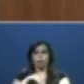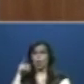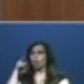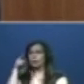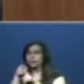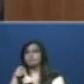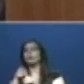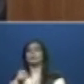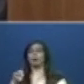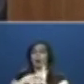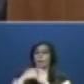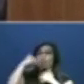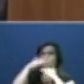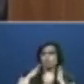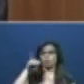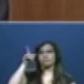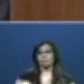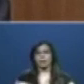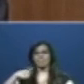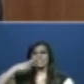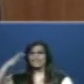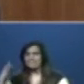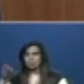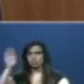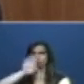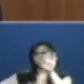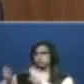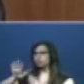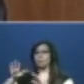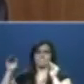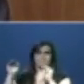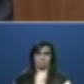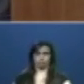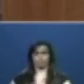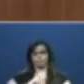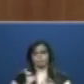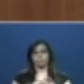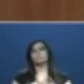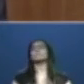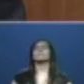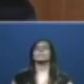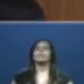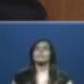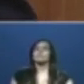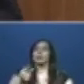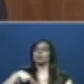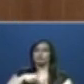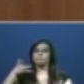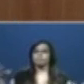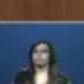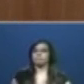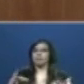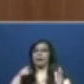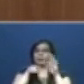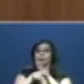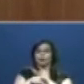calidad en la atención y de minimizar riesgos y complicaciones para los pacientes estamos impulsando además la gestión